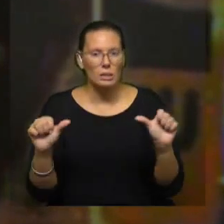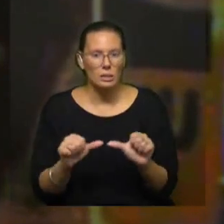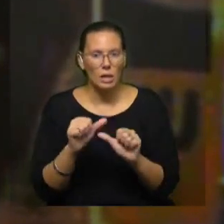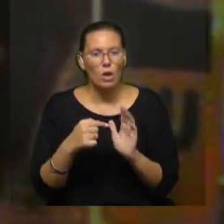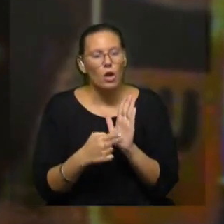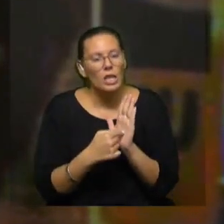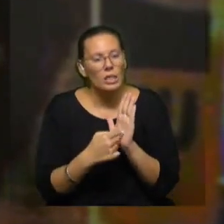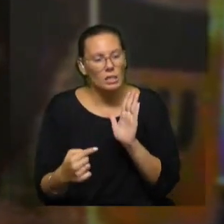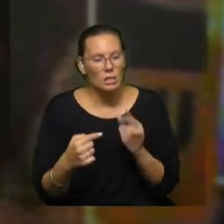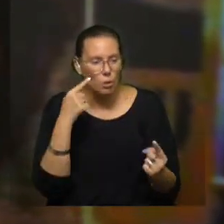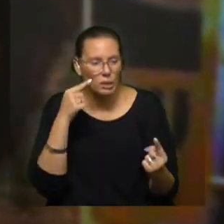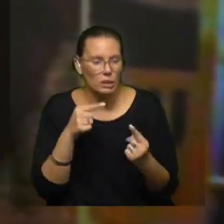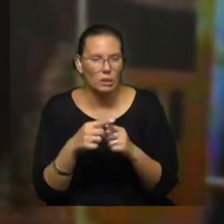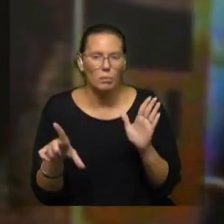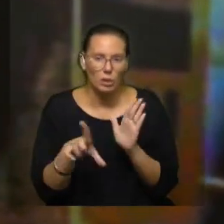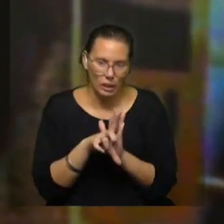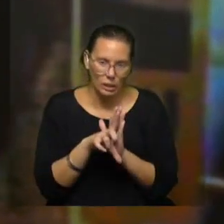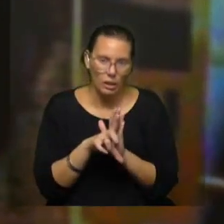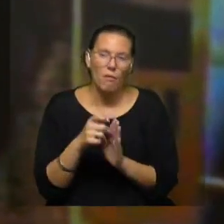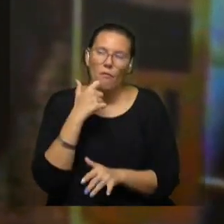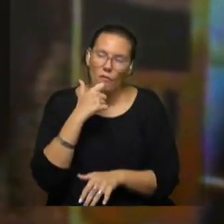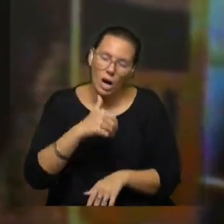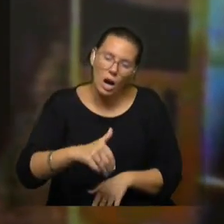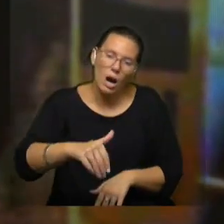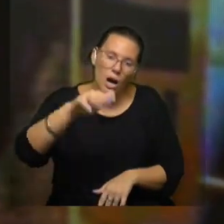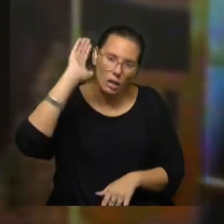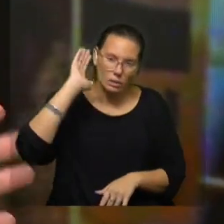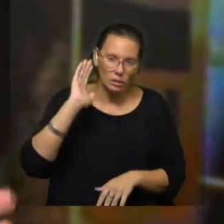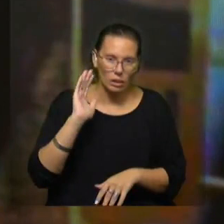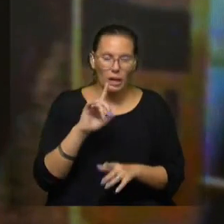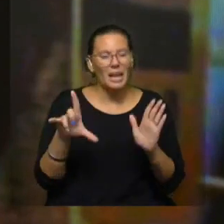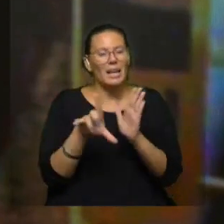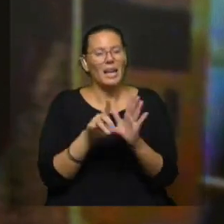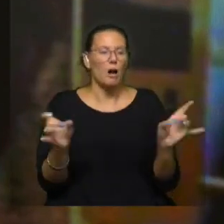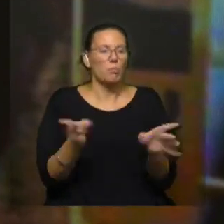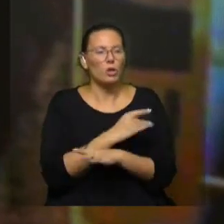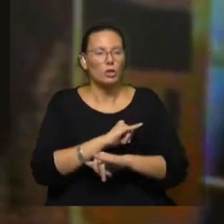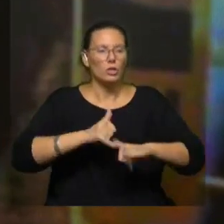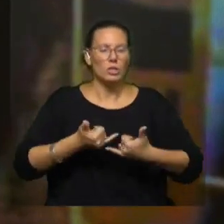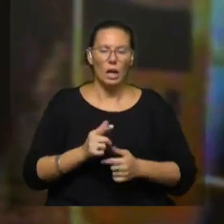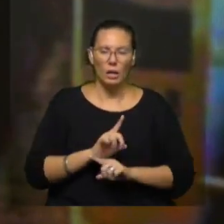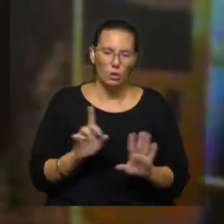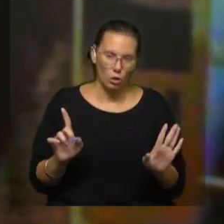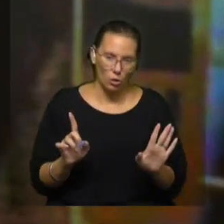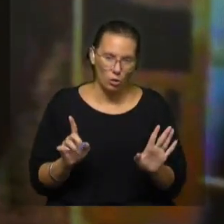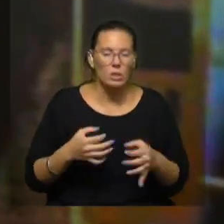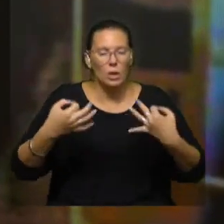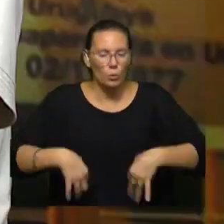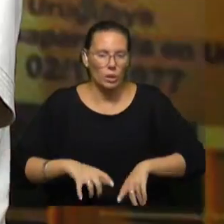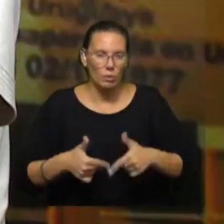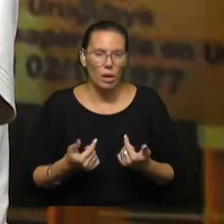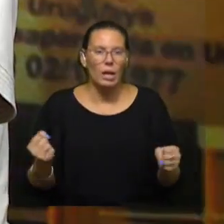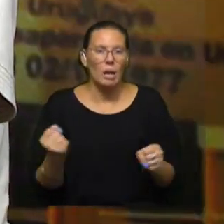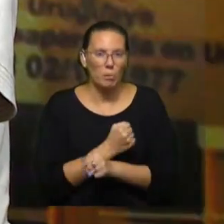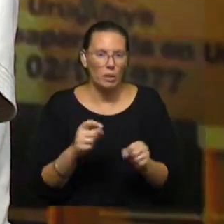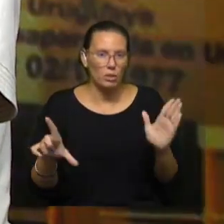el objetivo, ahí falta mucho, ¿no? Creo que haya una ley no quiere decir muchas veces que es de seguridad de la nada. La promulgación de una ley